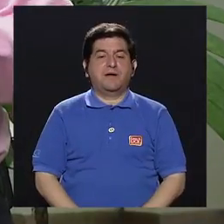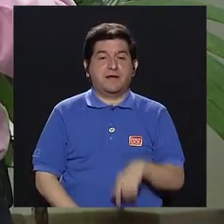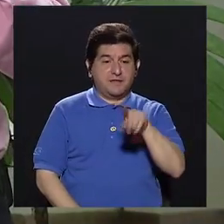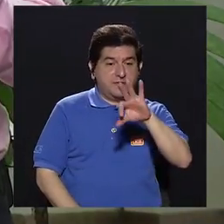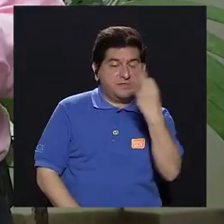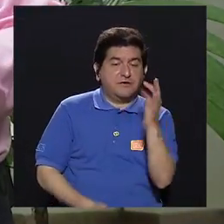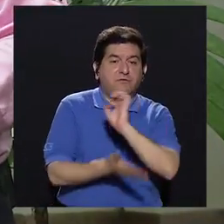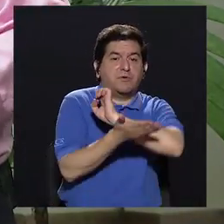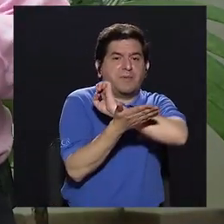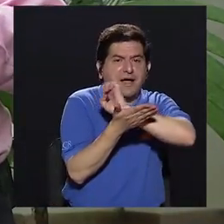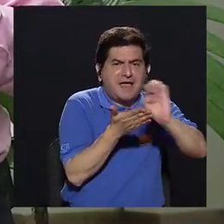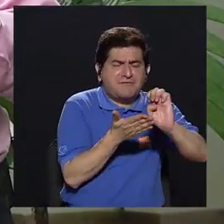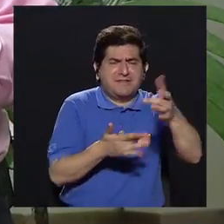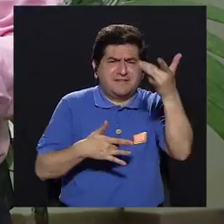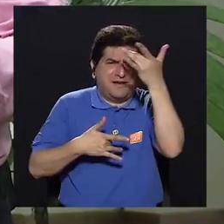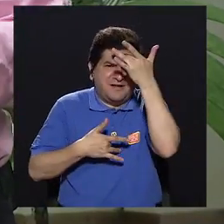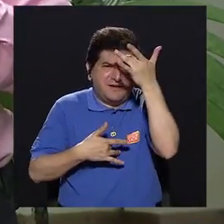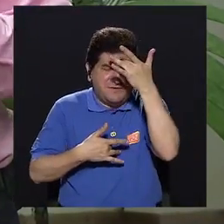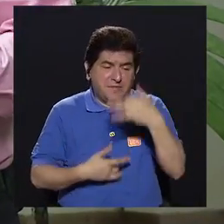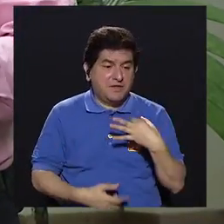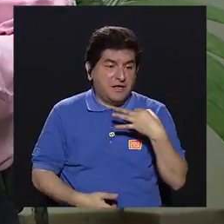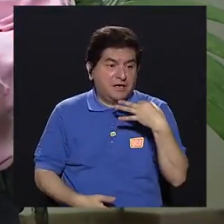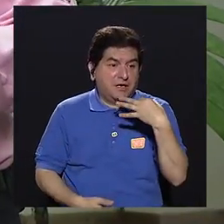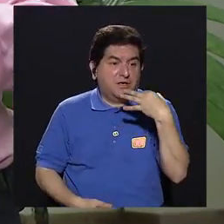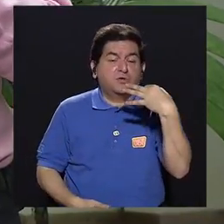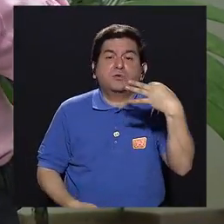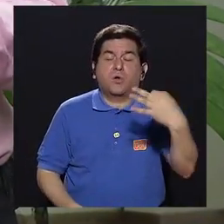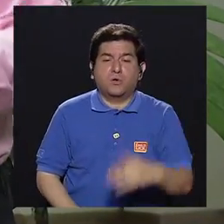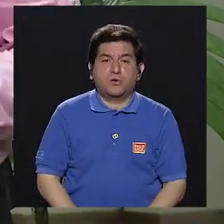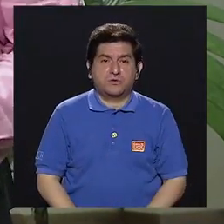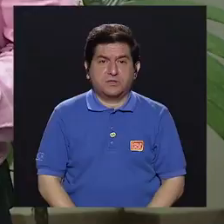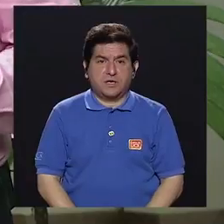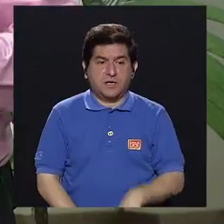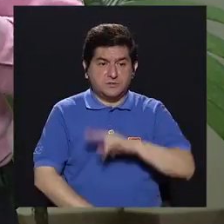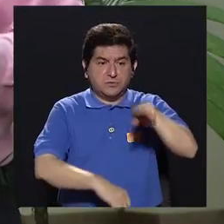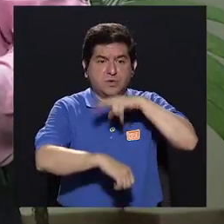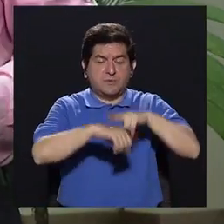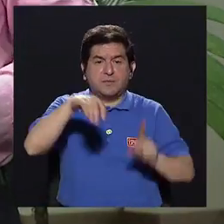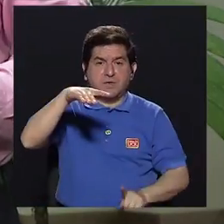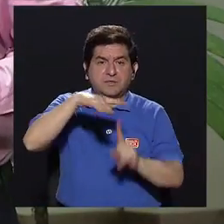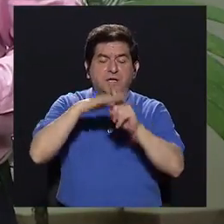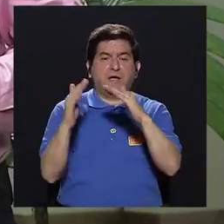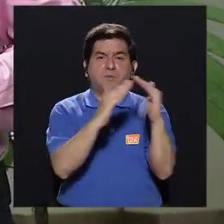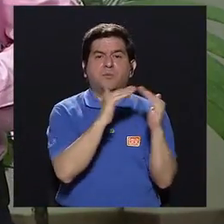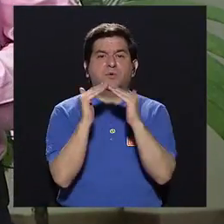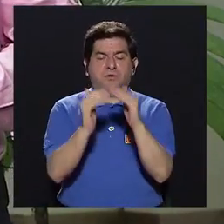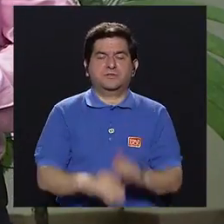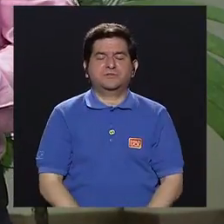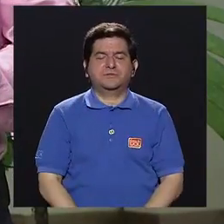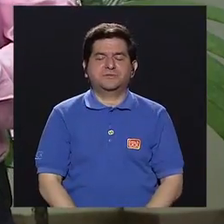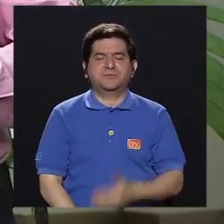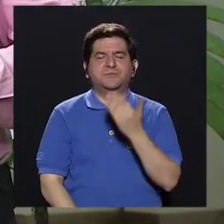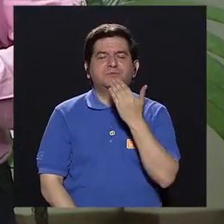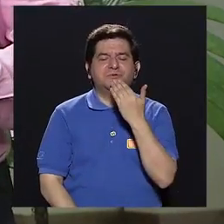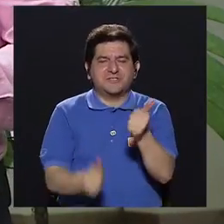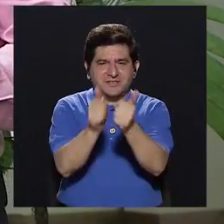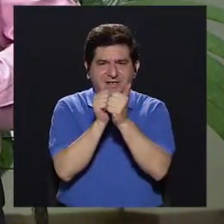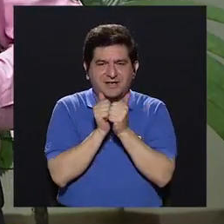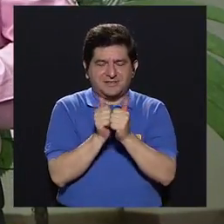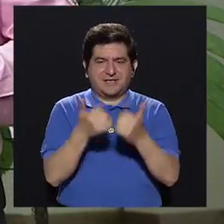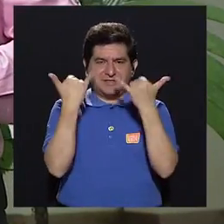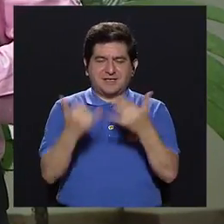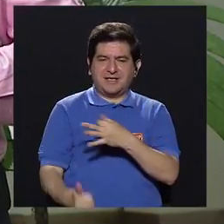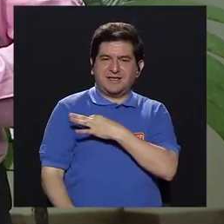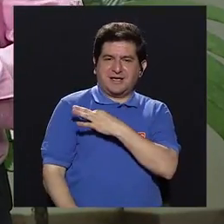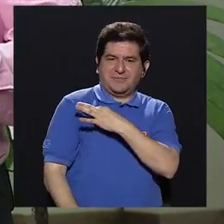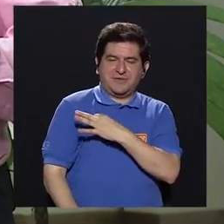así prevenir estas enfermedades que día con día pues cada vez son más frecuentes en nuestra población. Agradecemos su compañía y